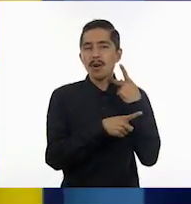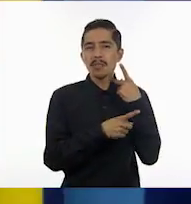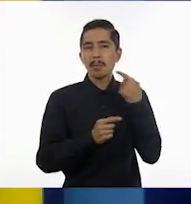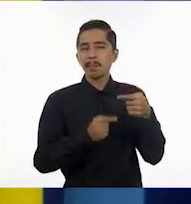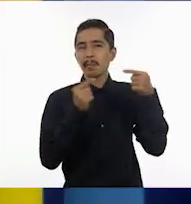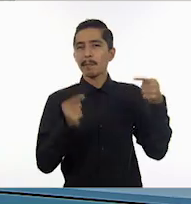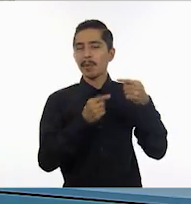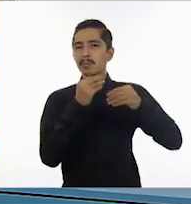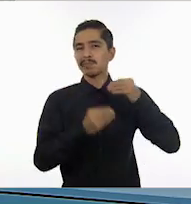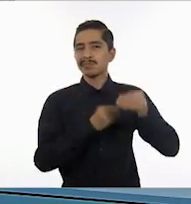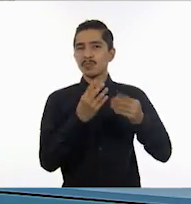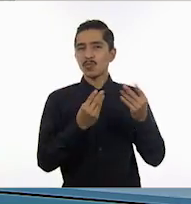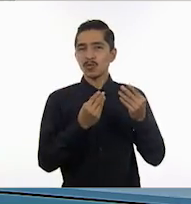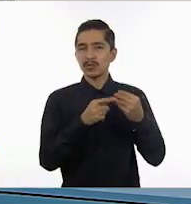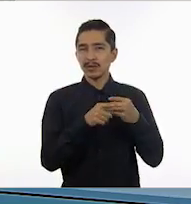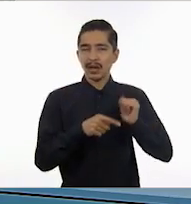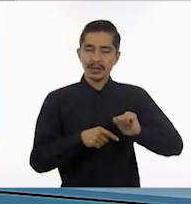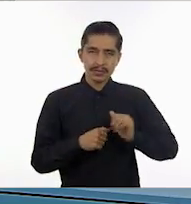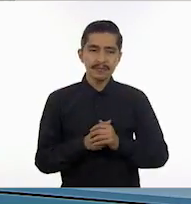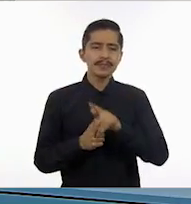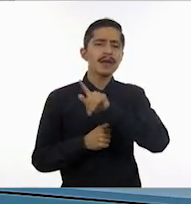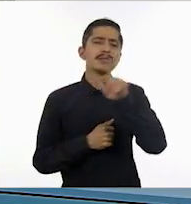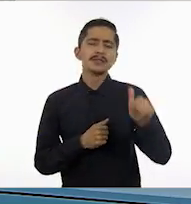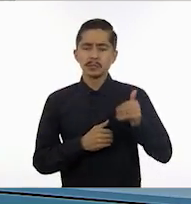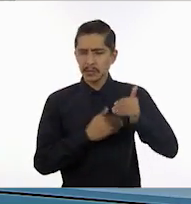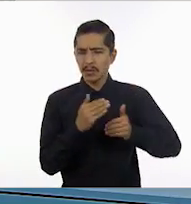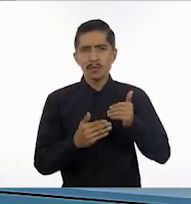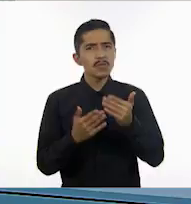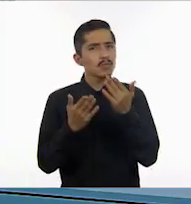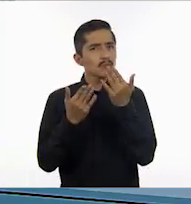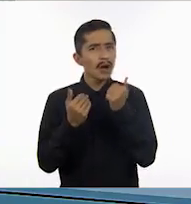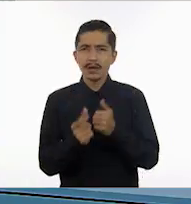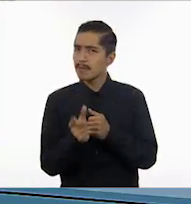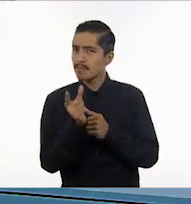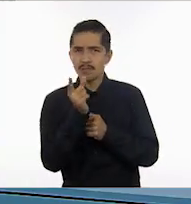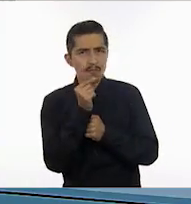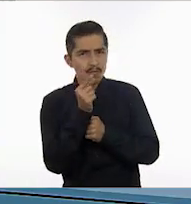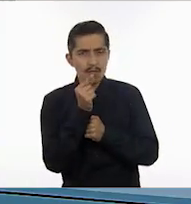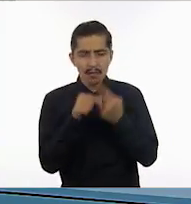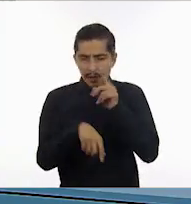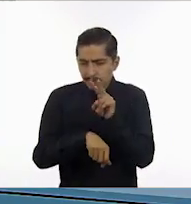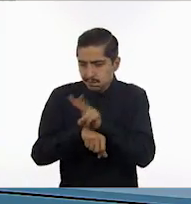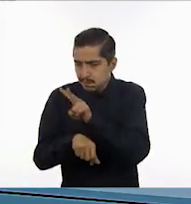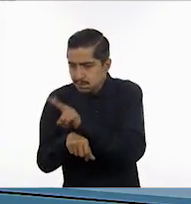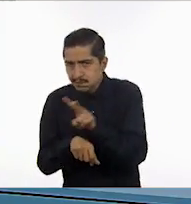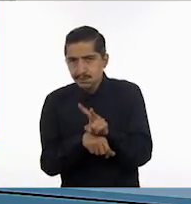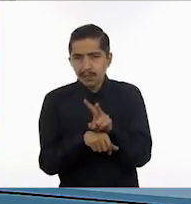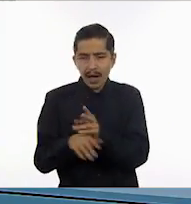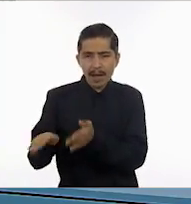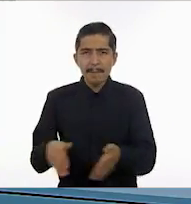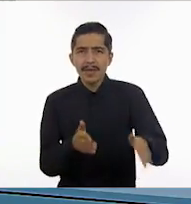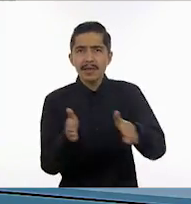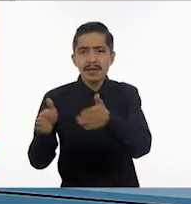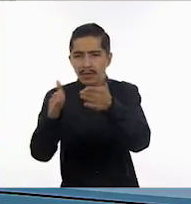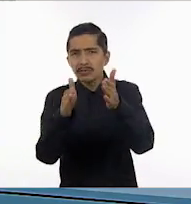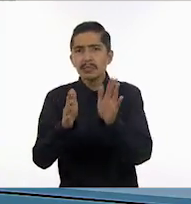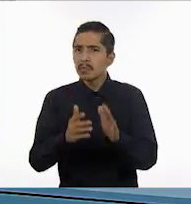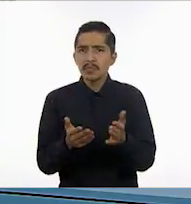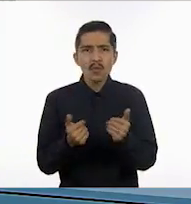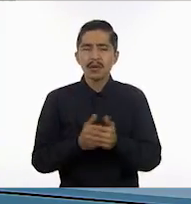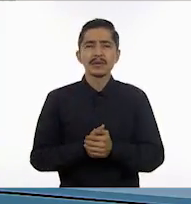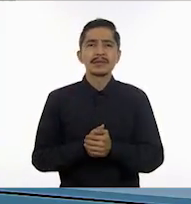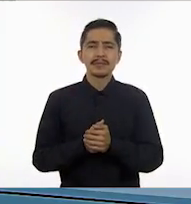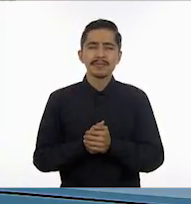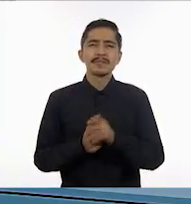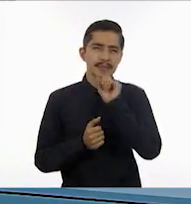Sí. Después, no existían cuerpos policíacos que pudieran vigilar los caminos. Sí. También